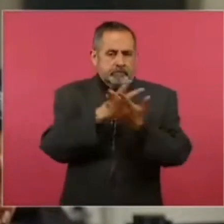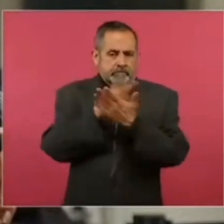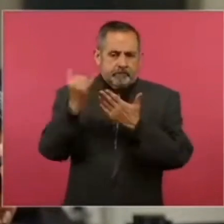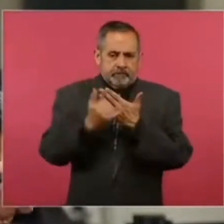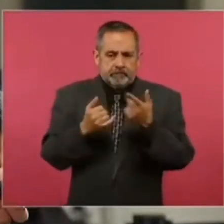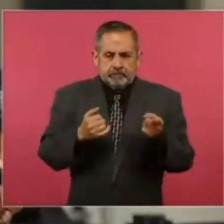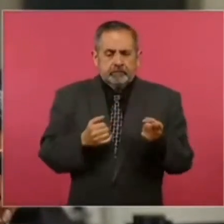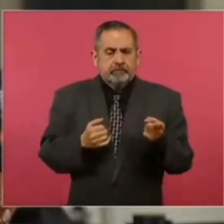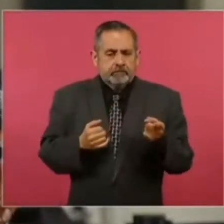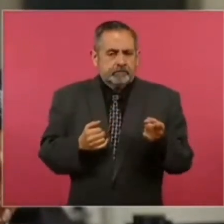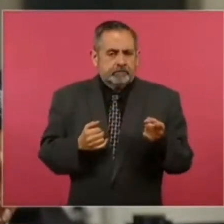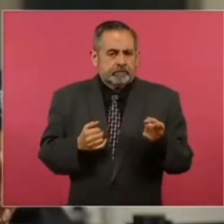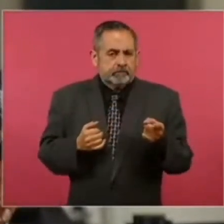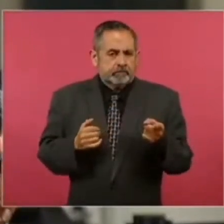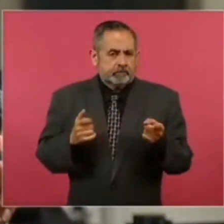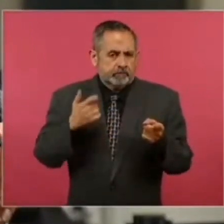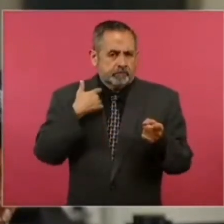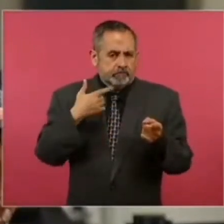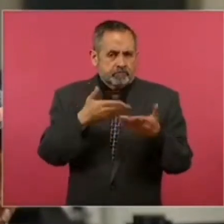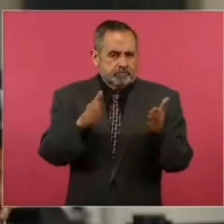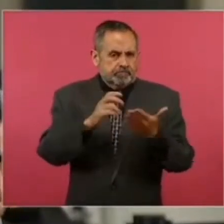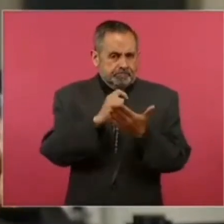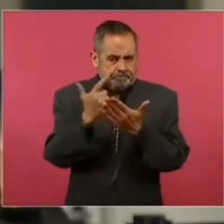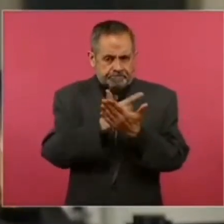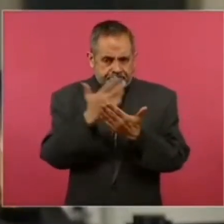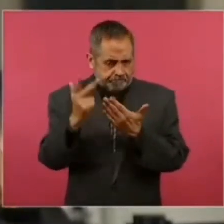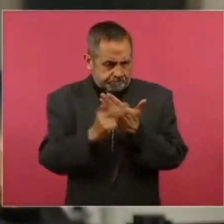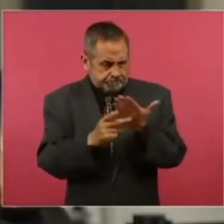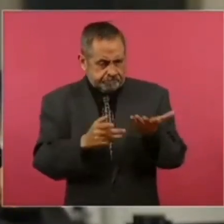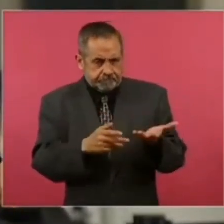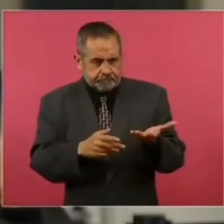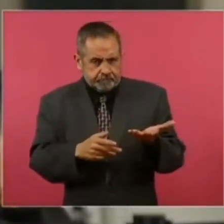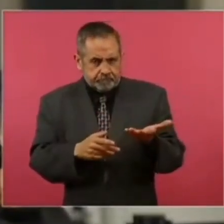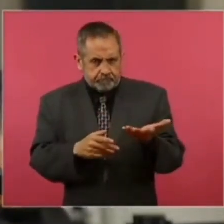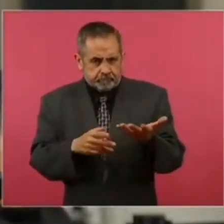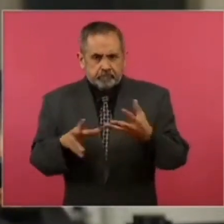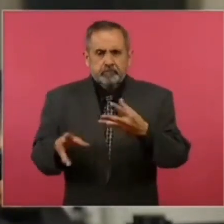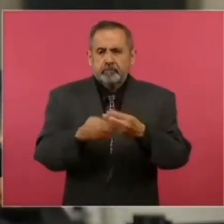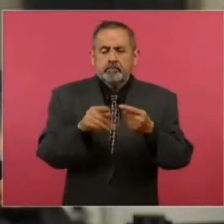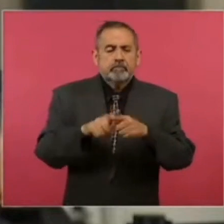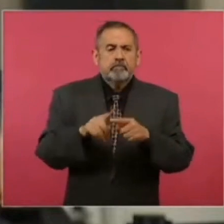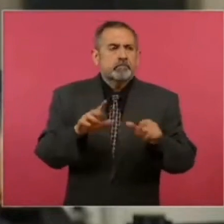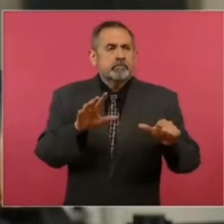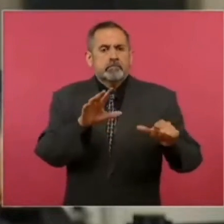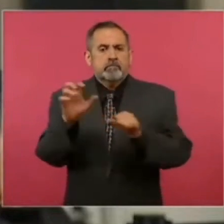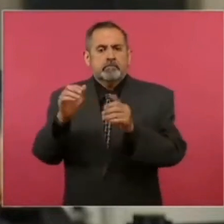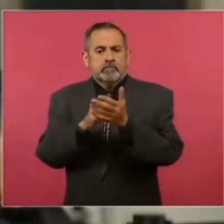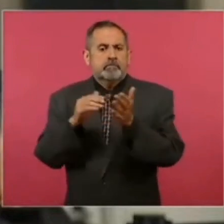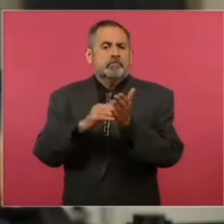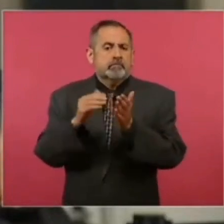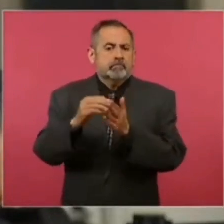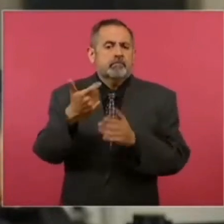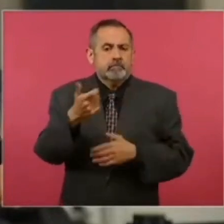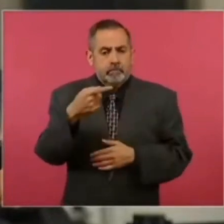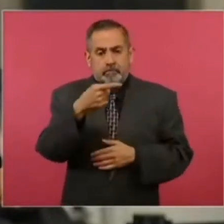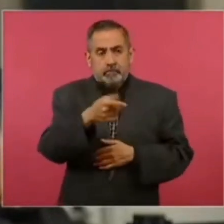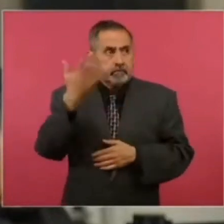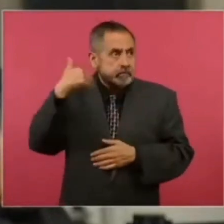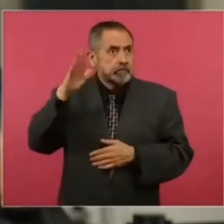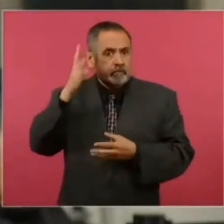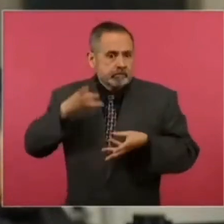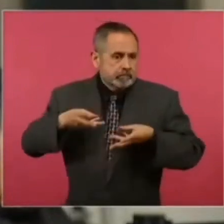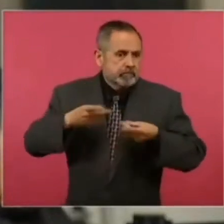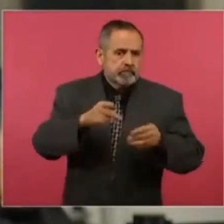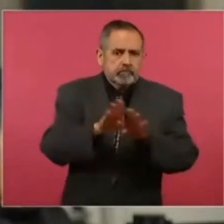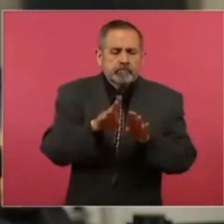proyecto amplio del proyecto, incluía, pues eran 600,000 millones de pesos lo que incluía a